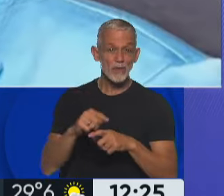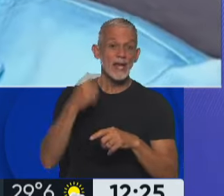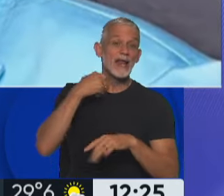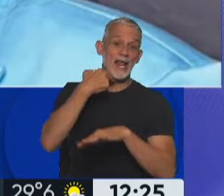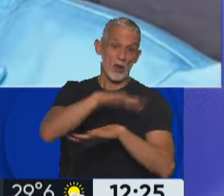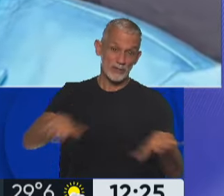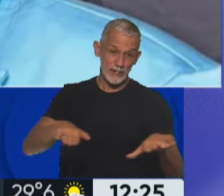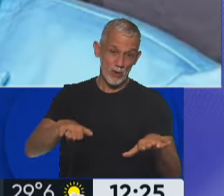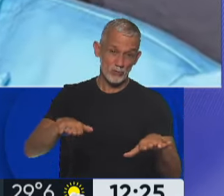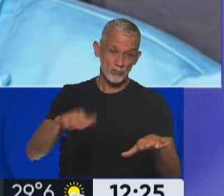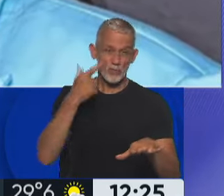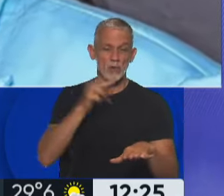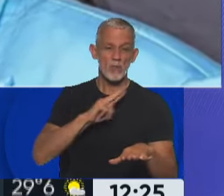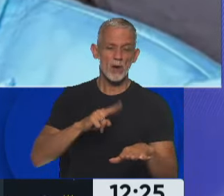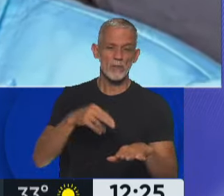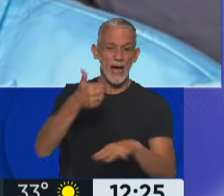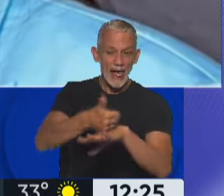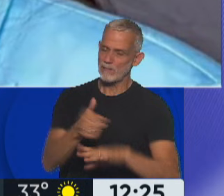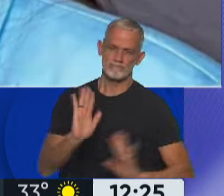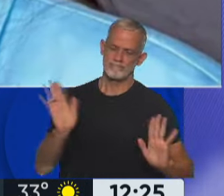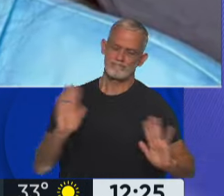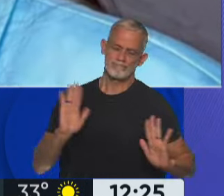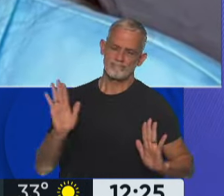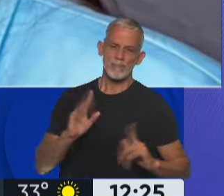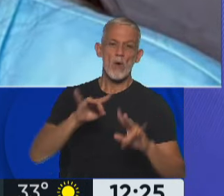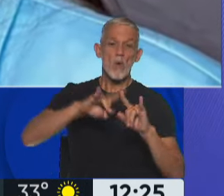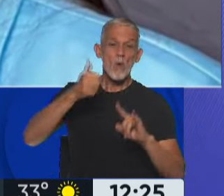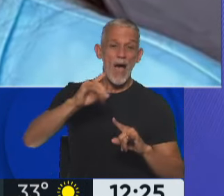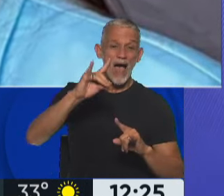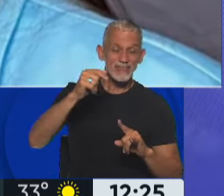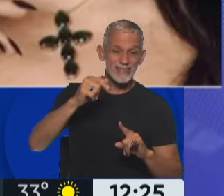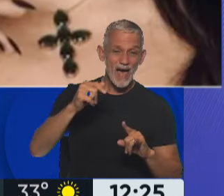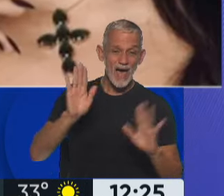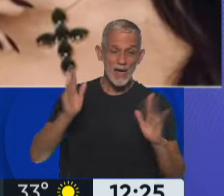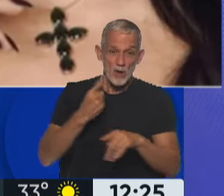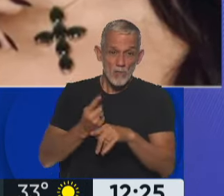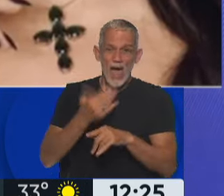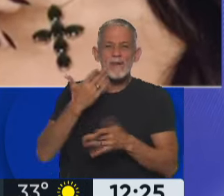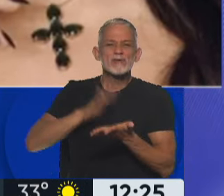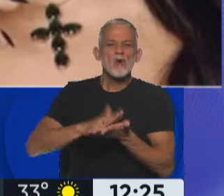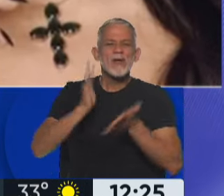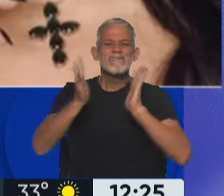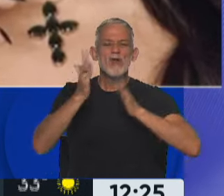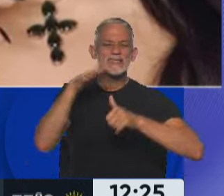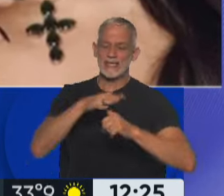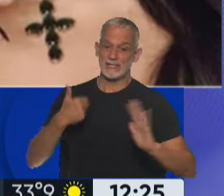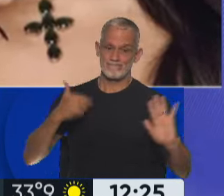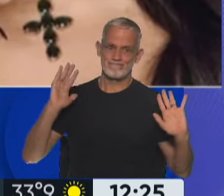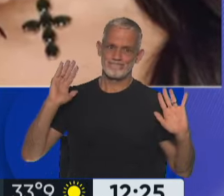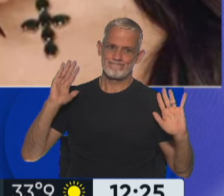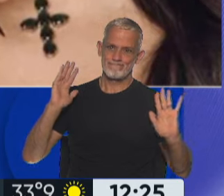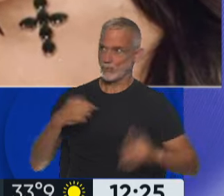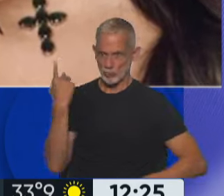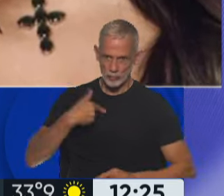los hijos y las hijas deard no estuvieron presentes y de wanara y que ella no podía hablar de violencia de género que es de lo que todos venimos